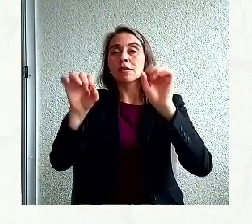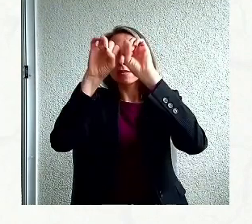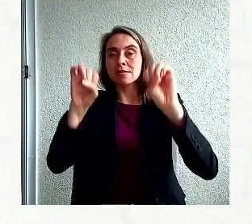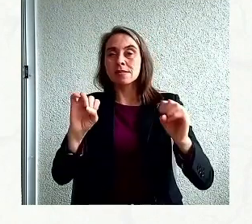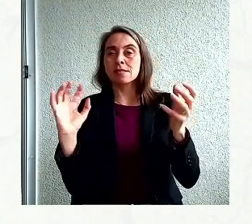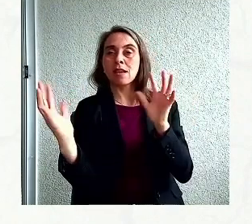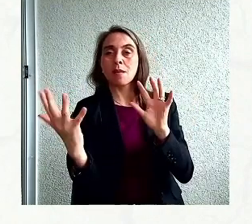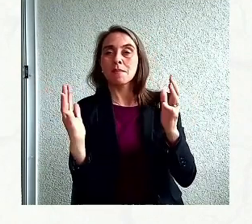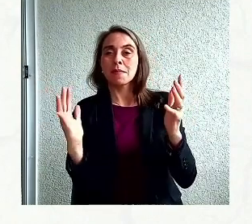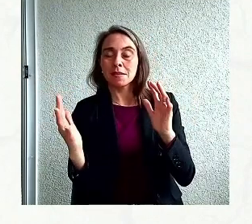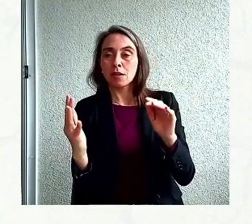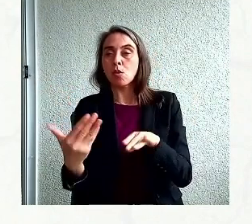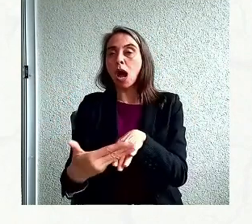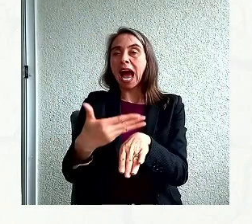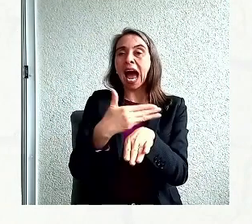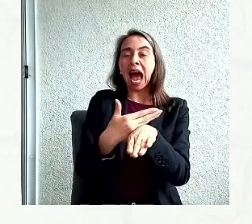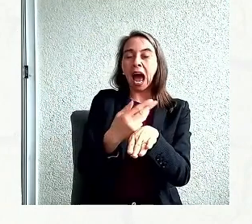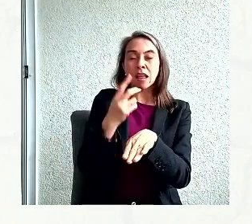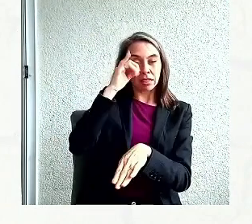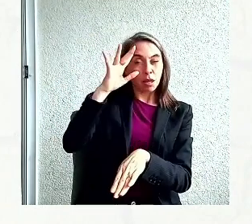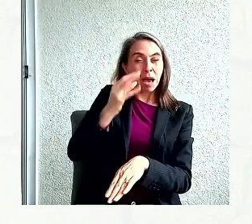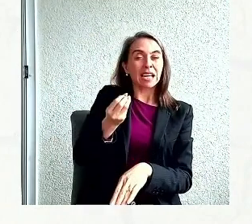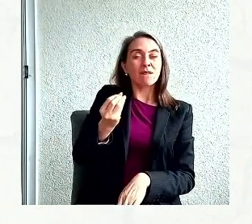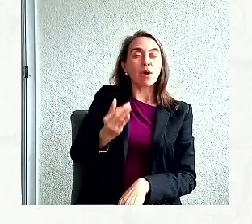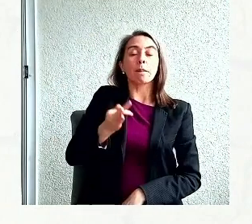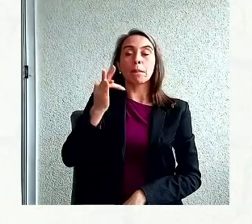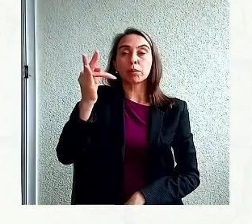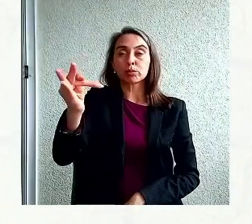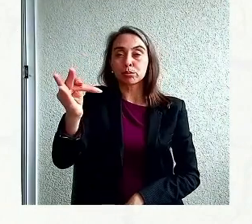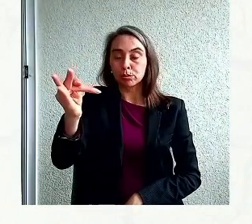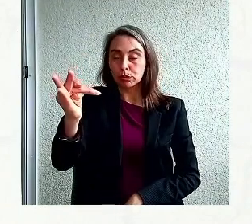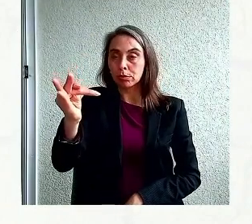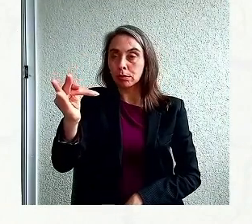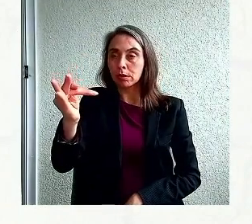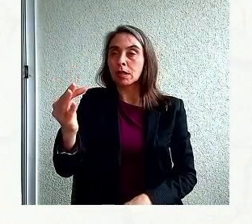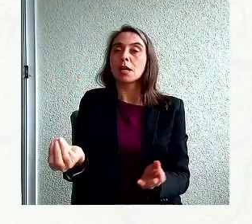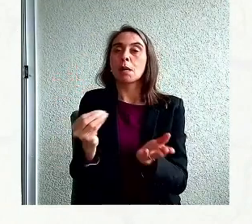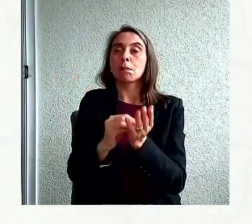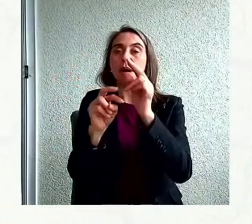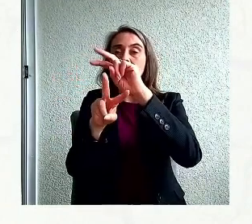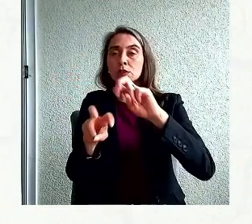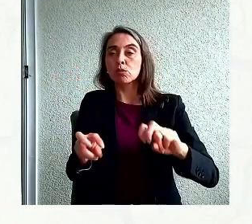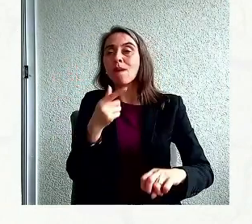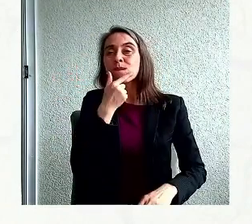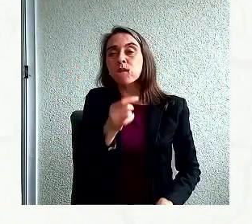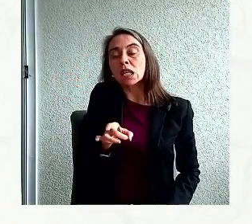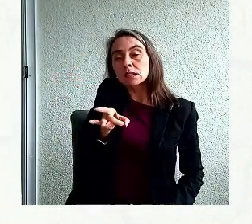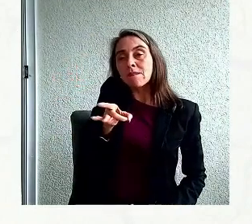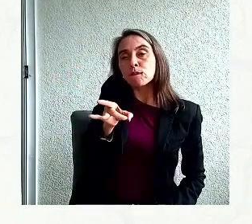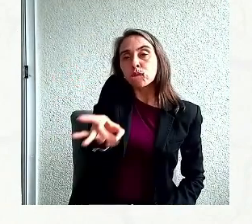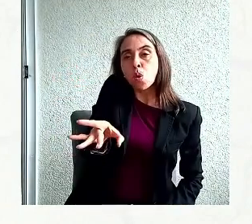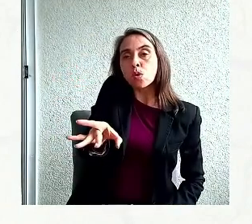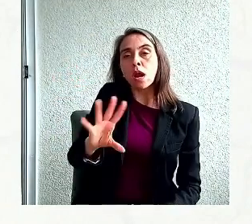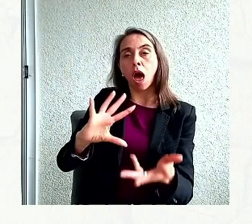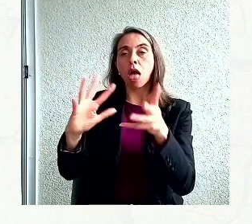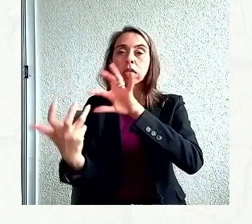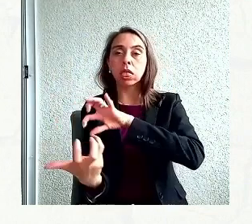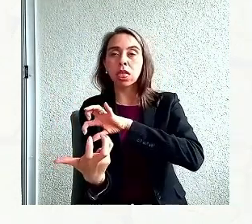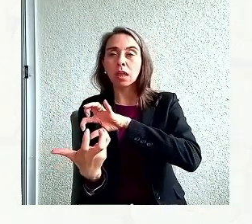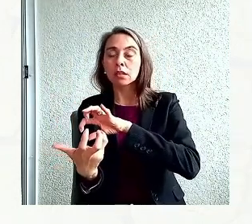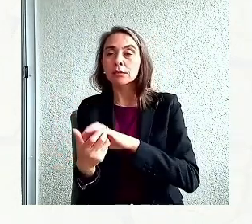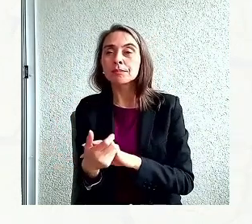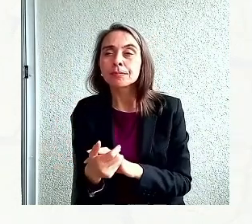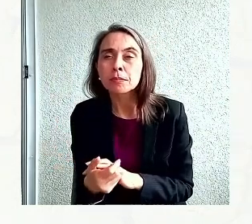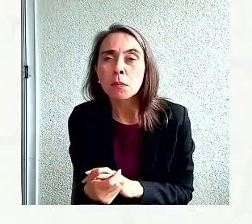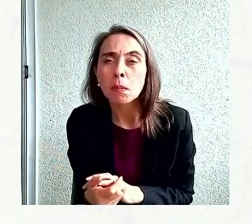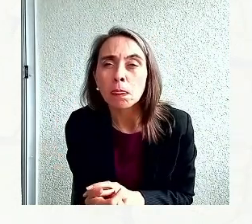de vulnerabilidad, y eso que se llama el OHI, que es el Ocean Health Index, el índice de salud de